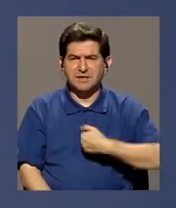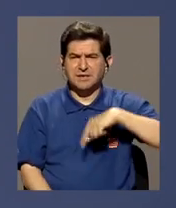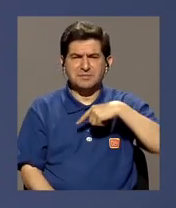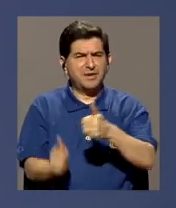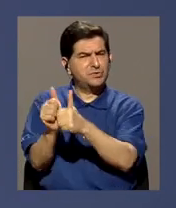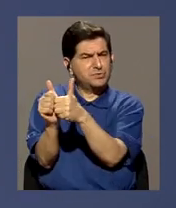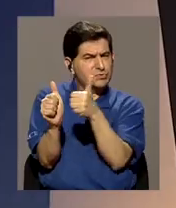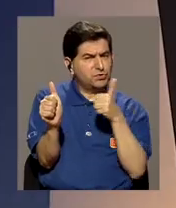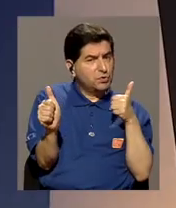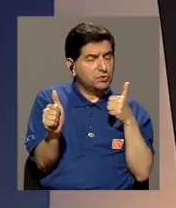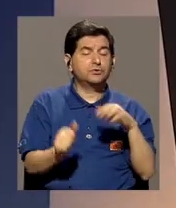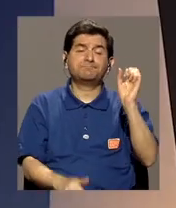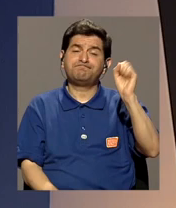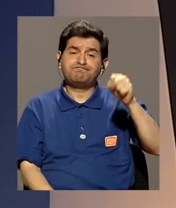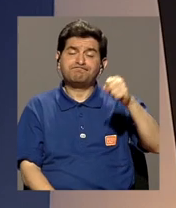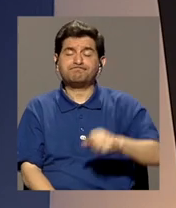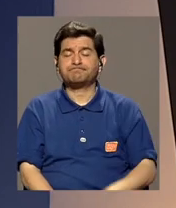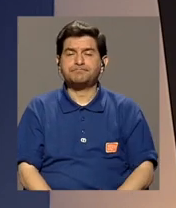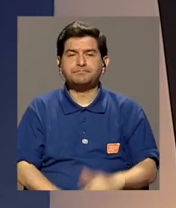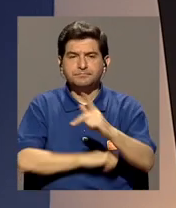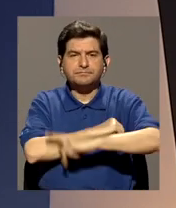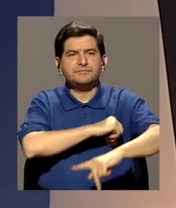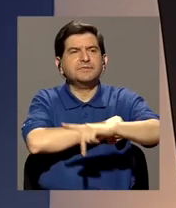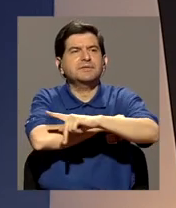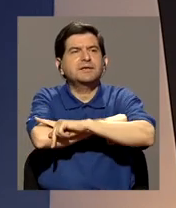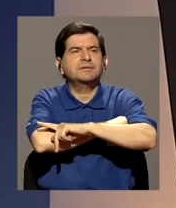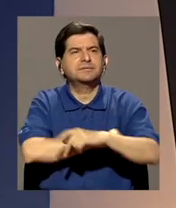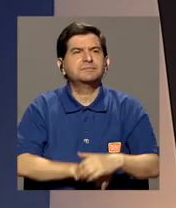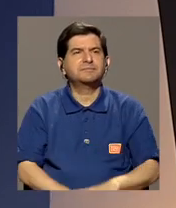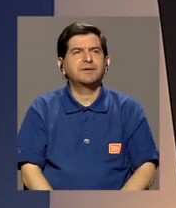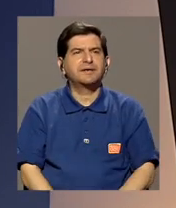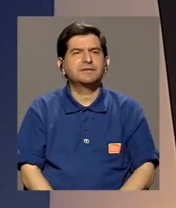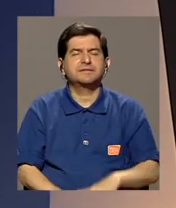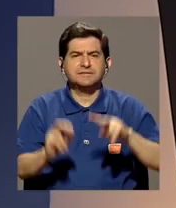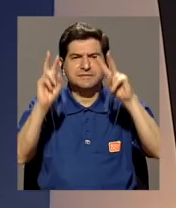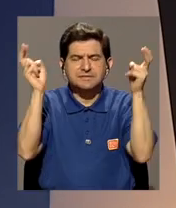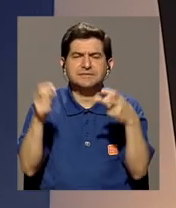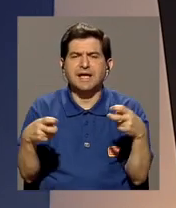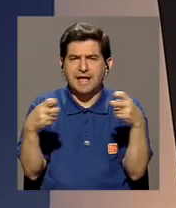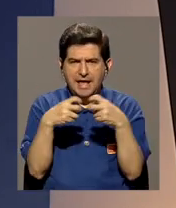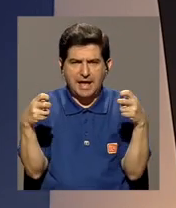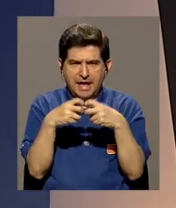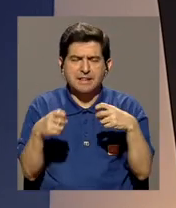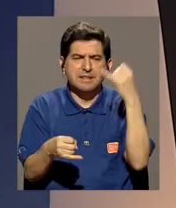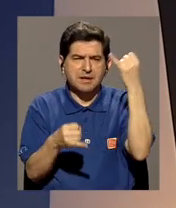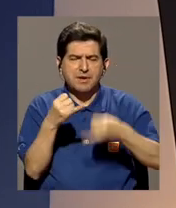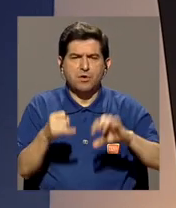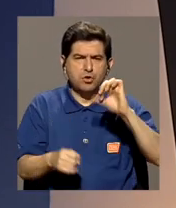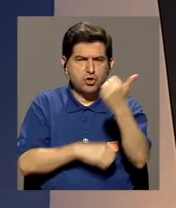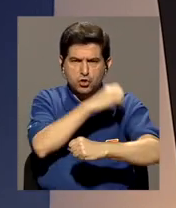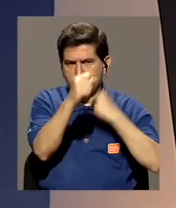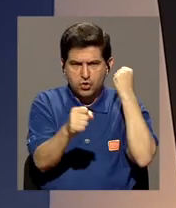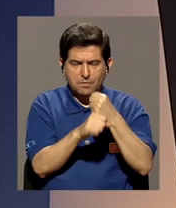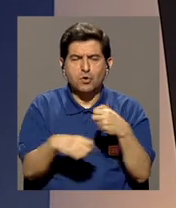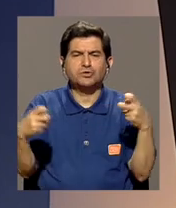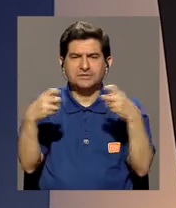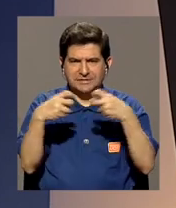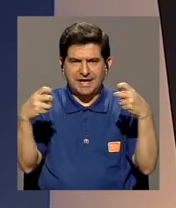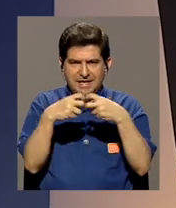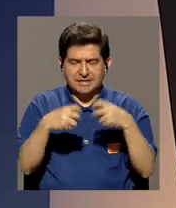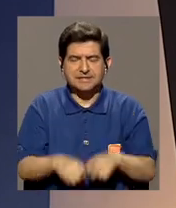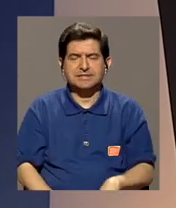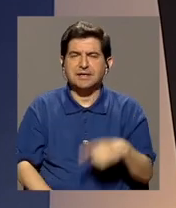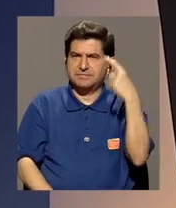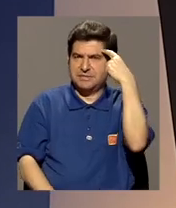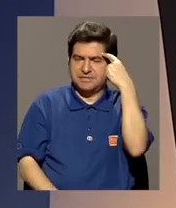creados de alguna manera si el país en el tema eléctrico en los últimos 10 años la electricidad en